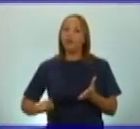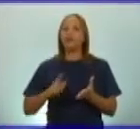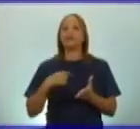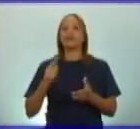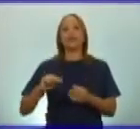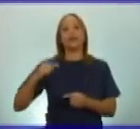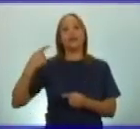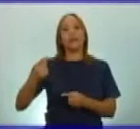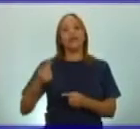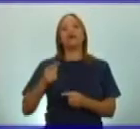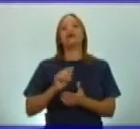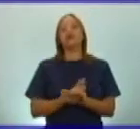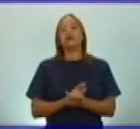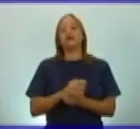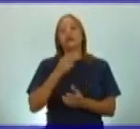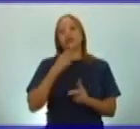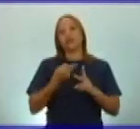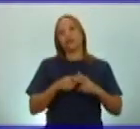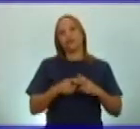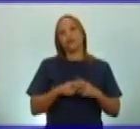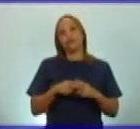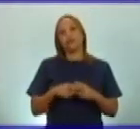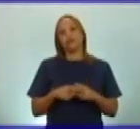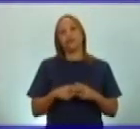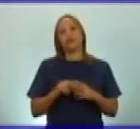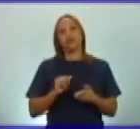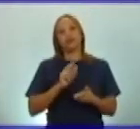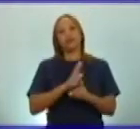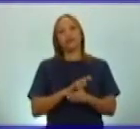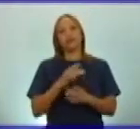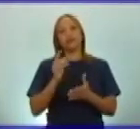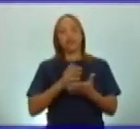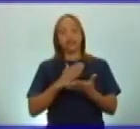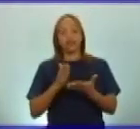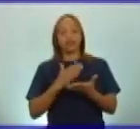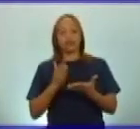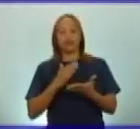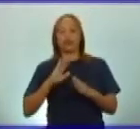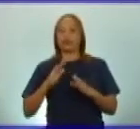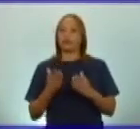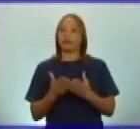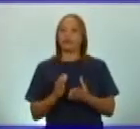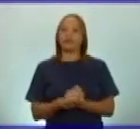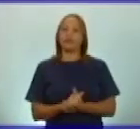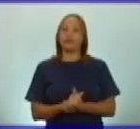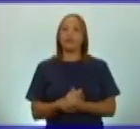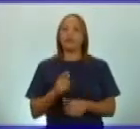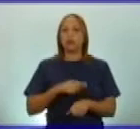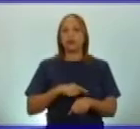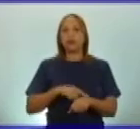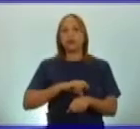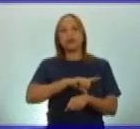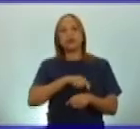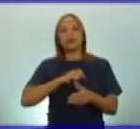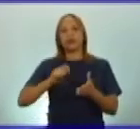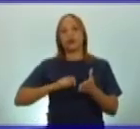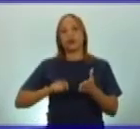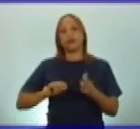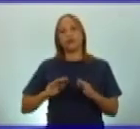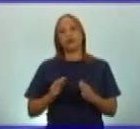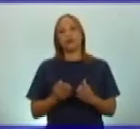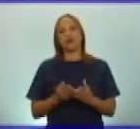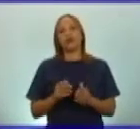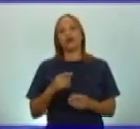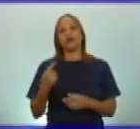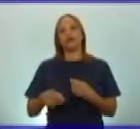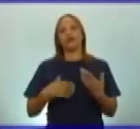otro espacio puedan estar resolviéndola a partir de la lectura inteligente que hagan en el libro de texto. Les damos unos minutos para que ustedes anoten esta